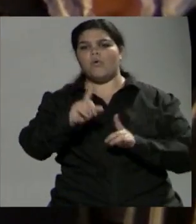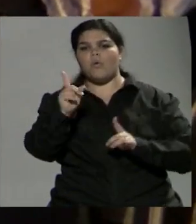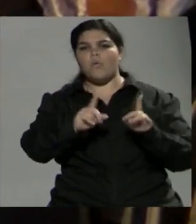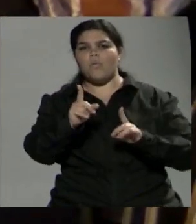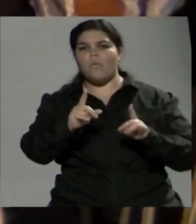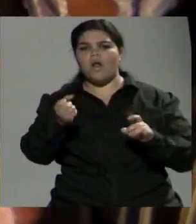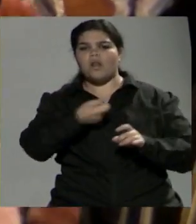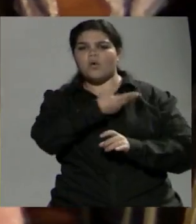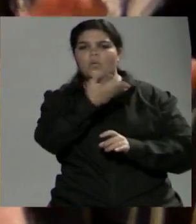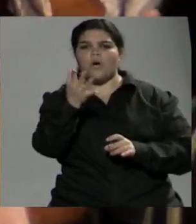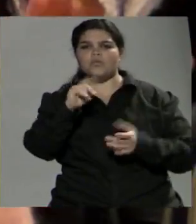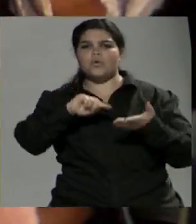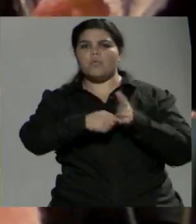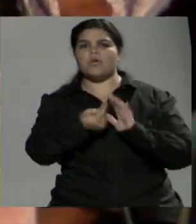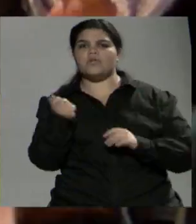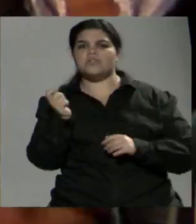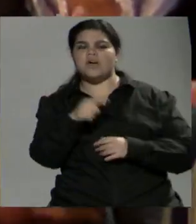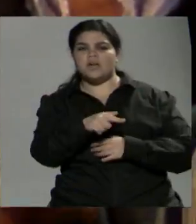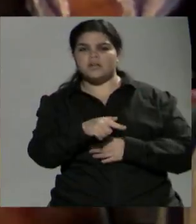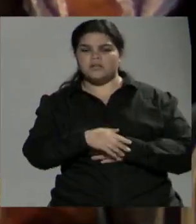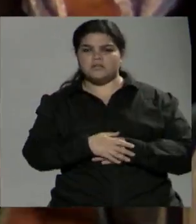la provincia de Buenos Aires.